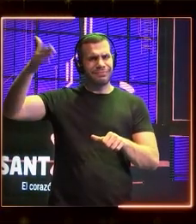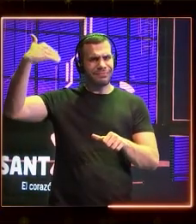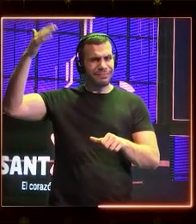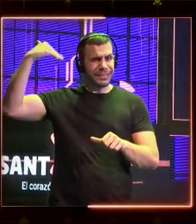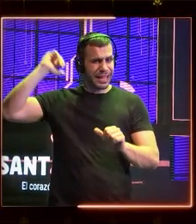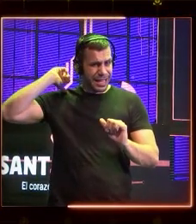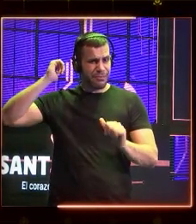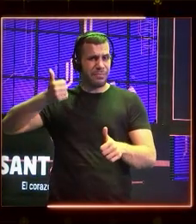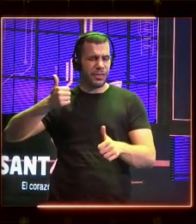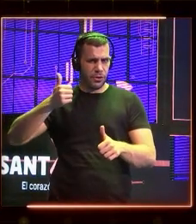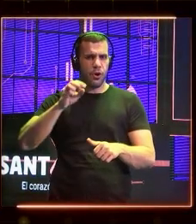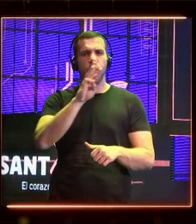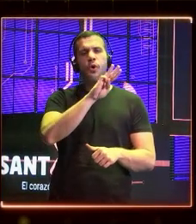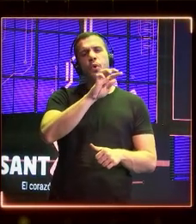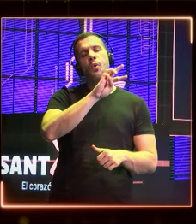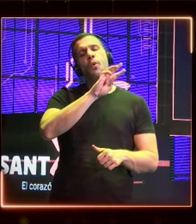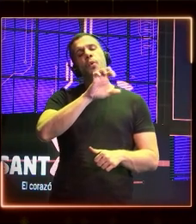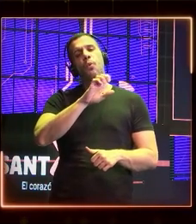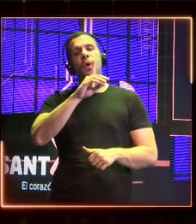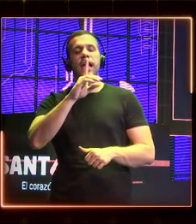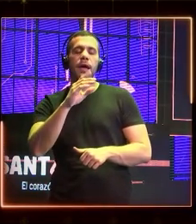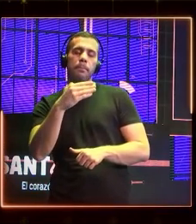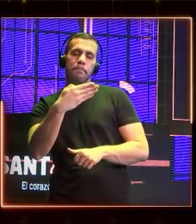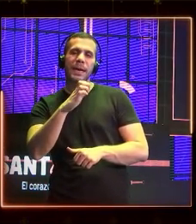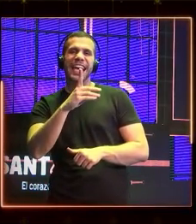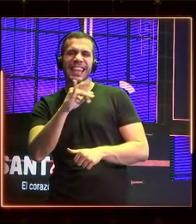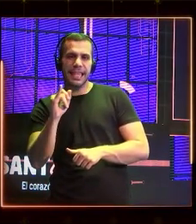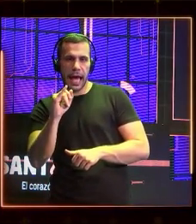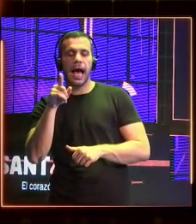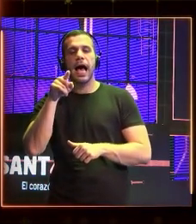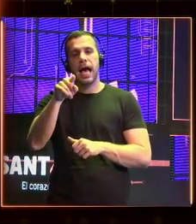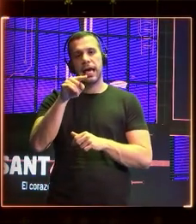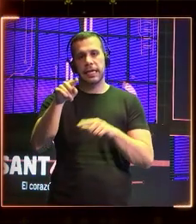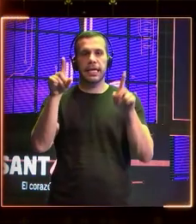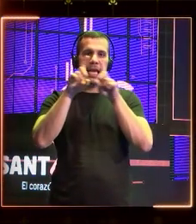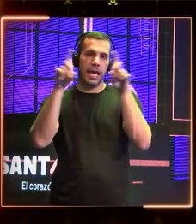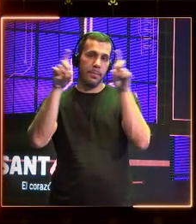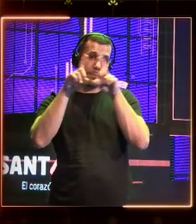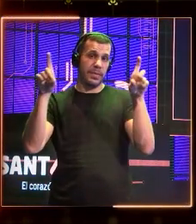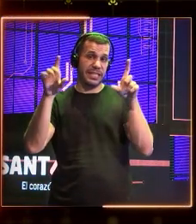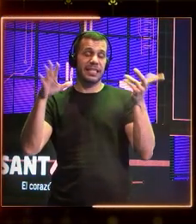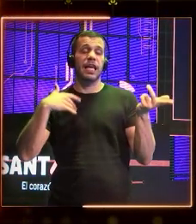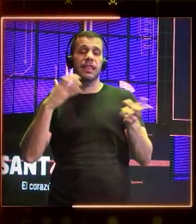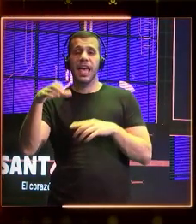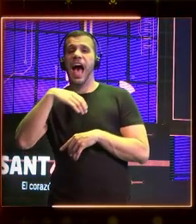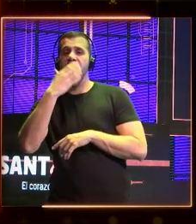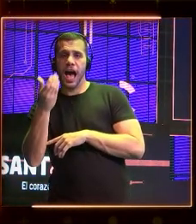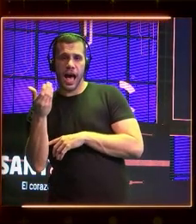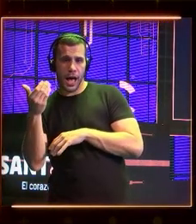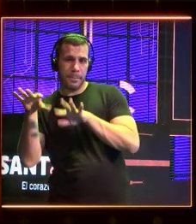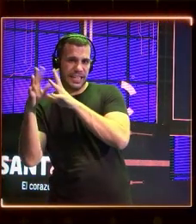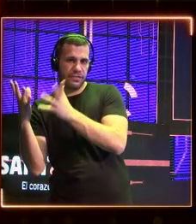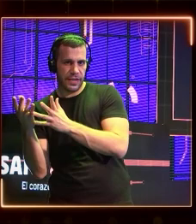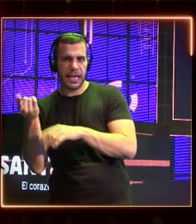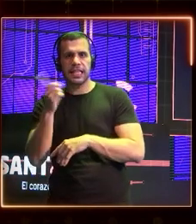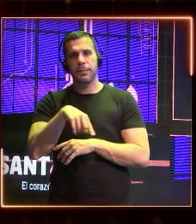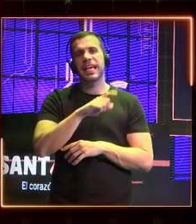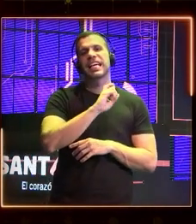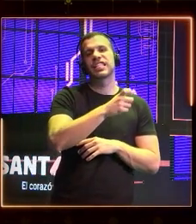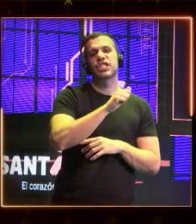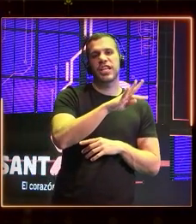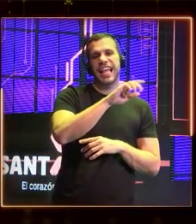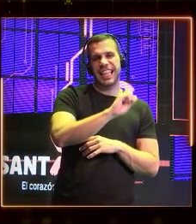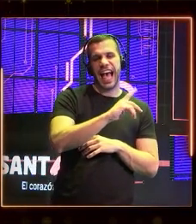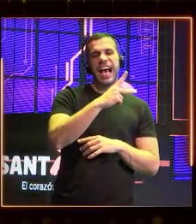nos fuéramos webedia webedia es la empresa que está detrás de pel esfera pero también está detrás de páginas que seguro que habéis visitado sataka genbeta